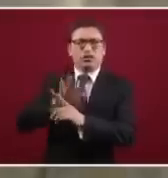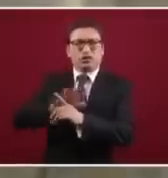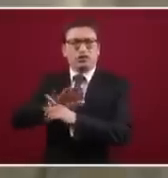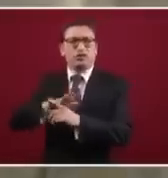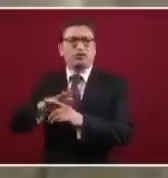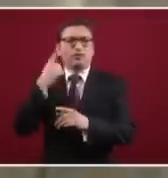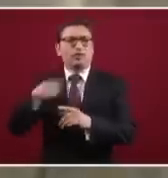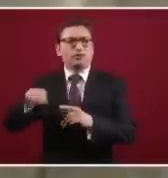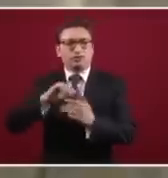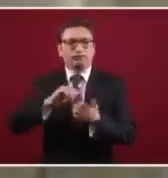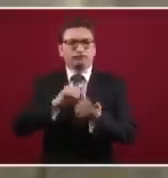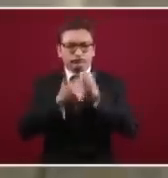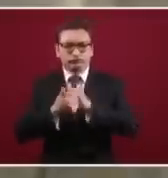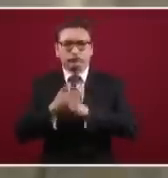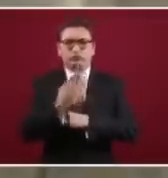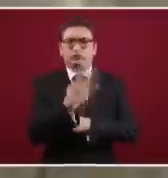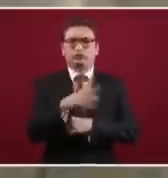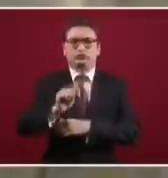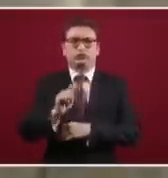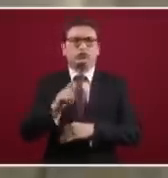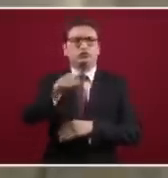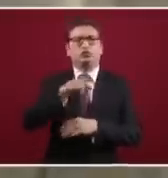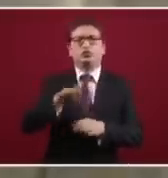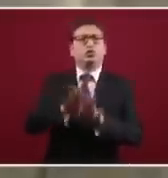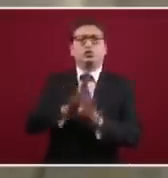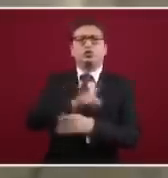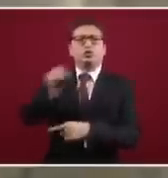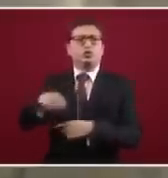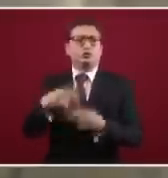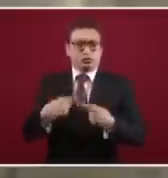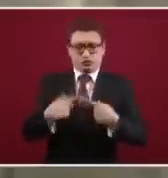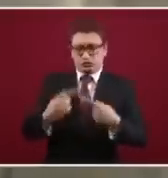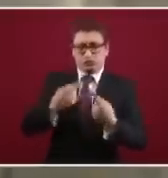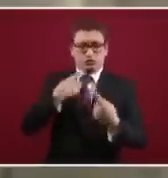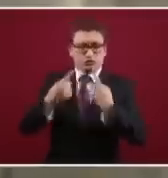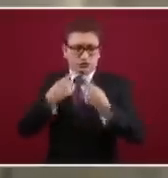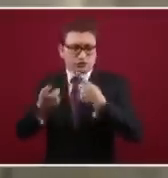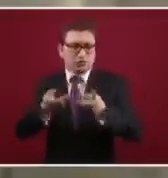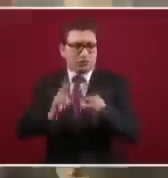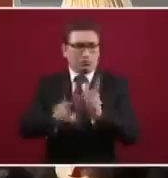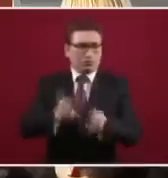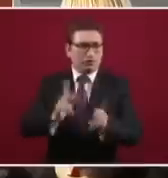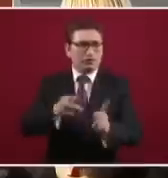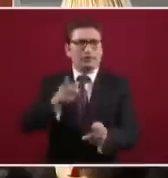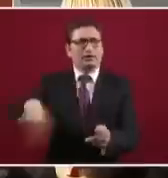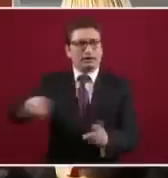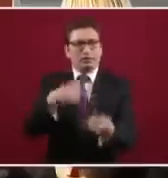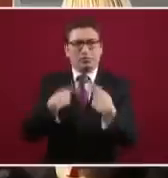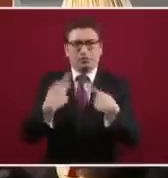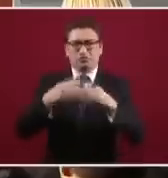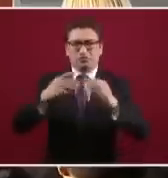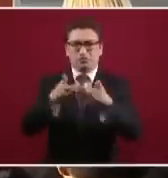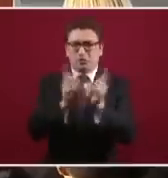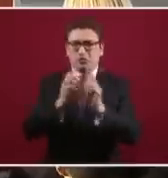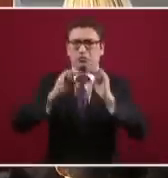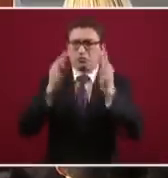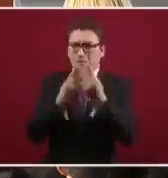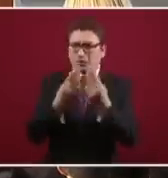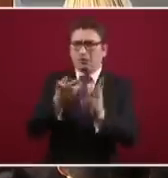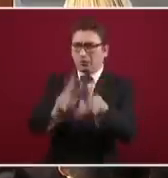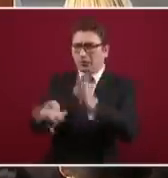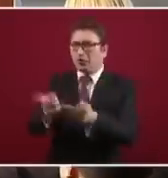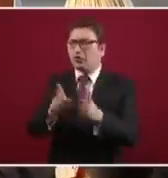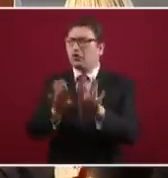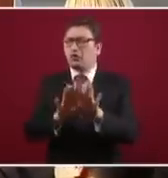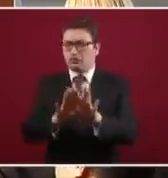transformación? ¿Y cómo será con ellos? ¿Se abrirá un diálogo? ¿Se abrirá el diálogo hacia la delincuencia organizada? Esa es